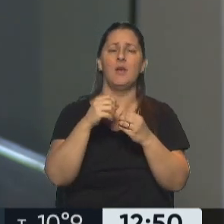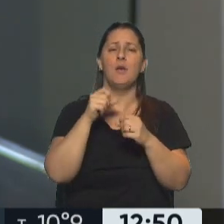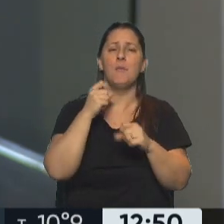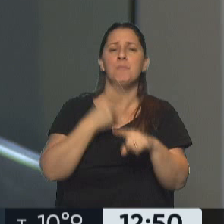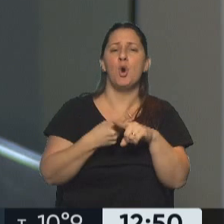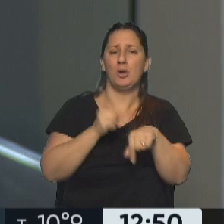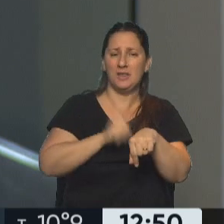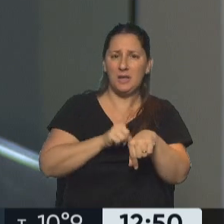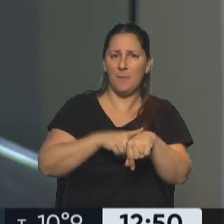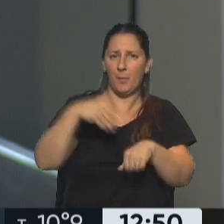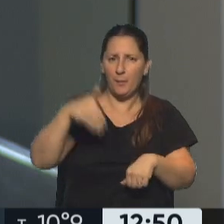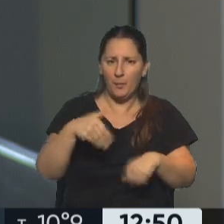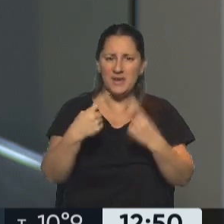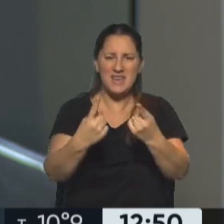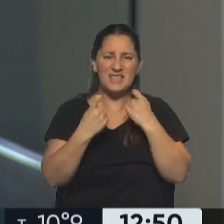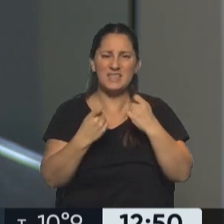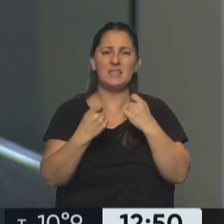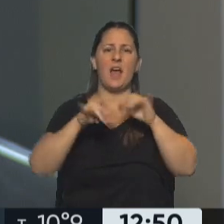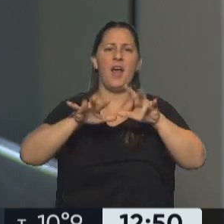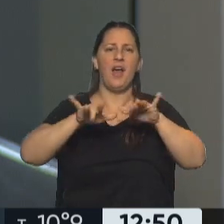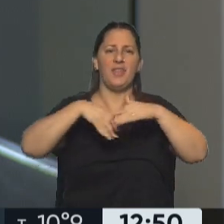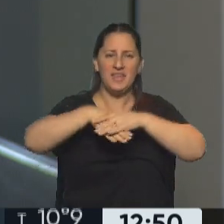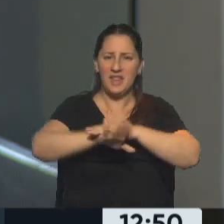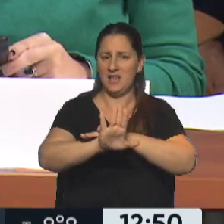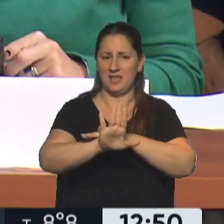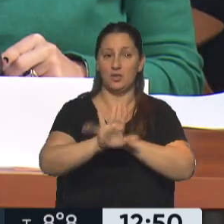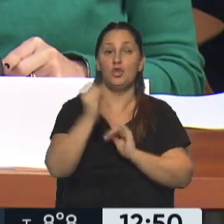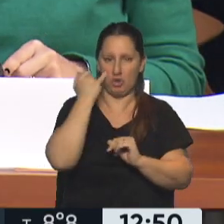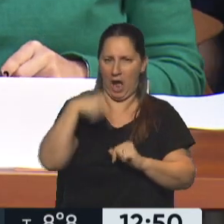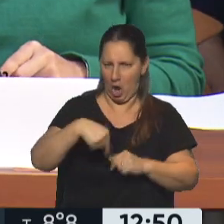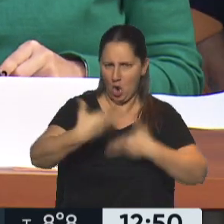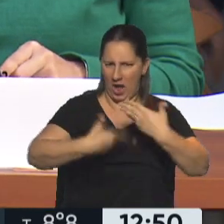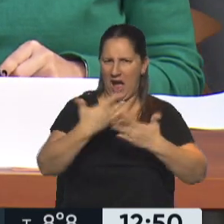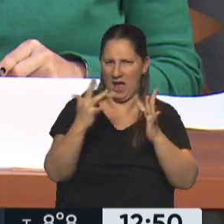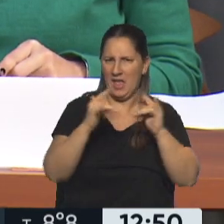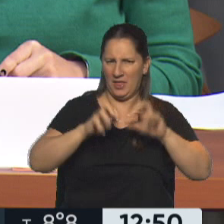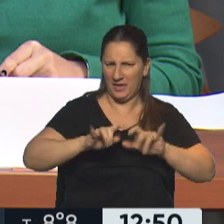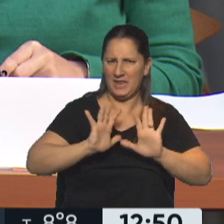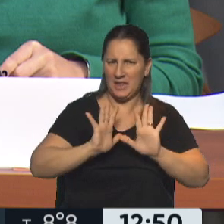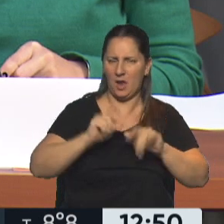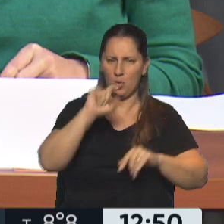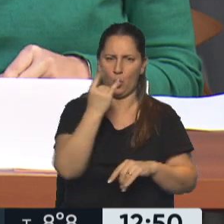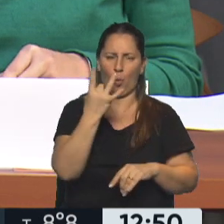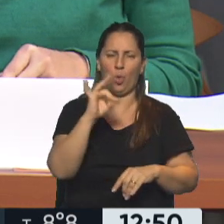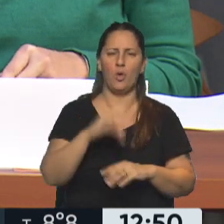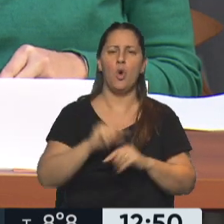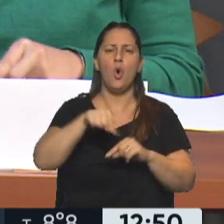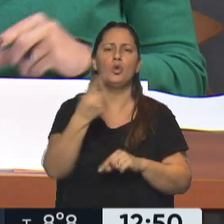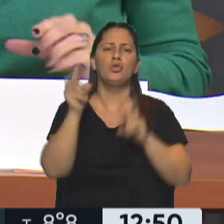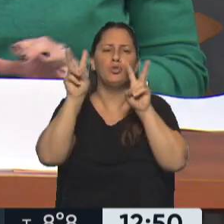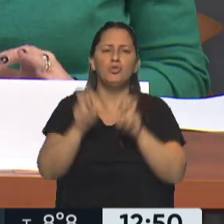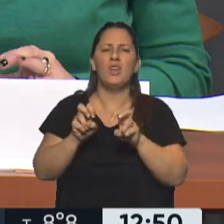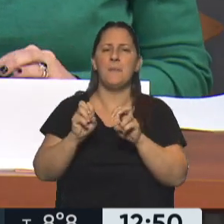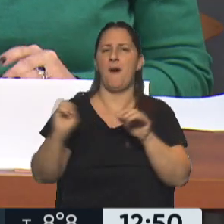de los tiempos que demanda, la necesidad de digitalización de todo esto, que en parte ya se está realizando. Otro tema clave es el tema de los fondos